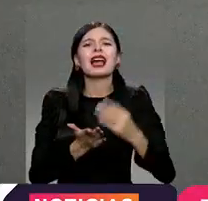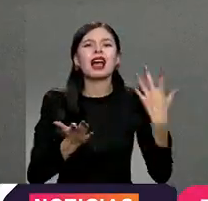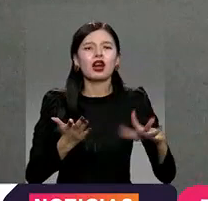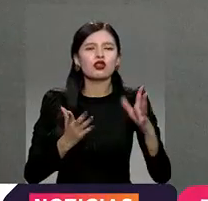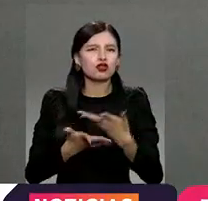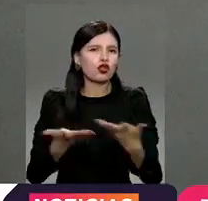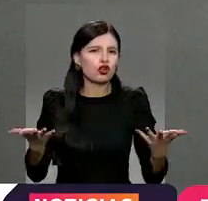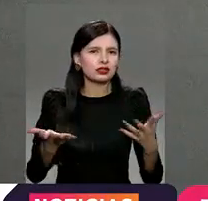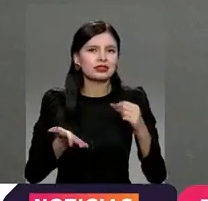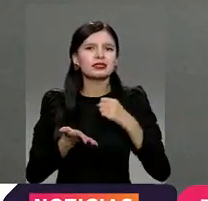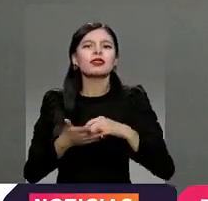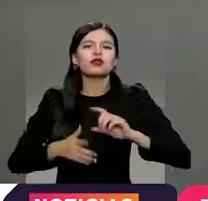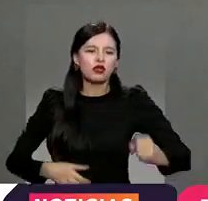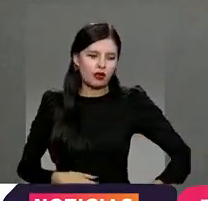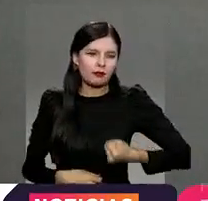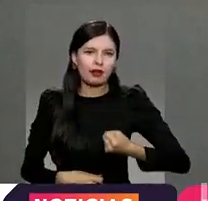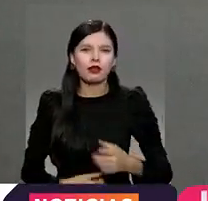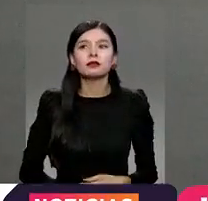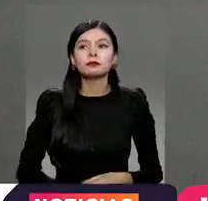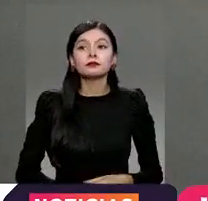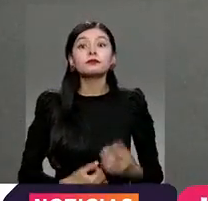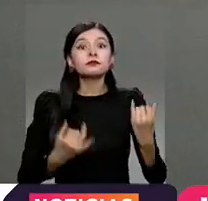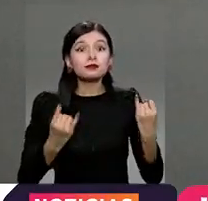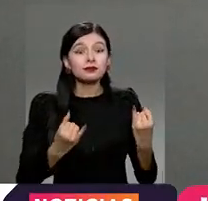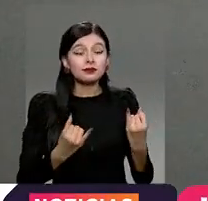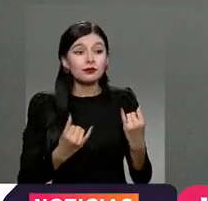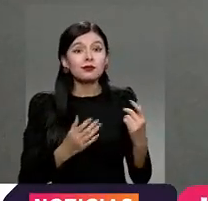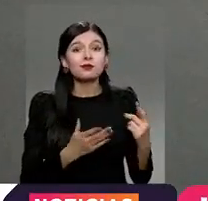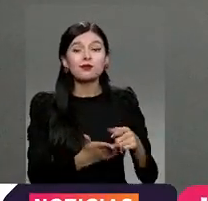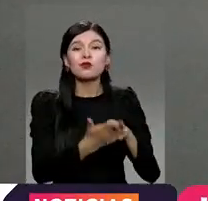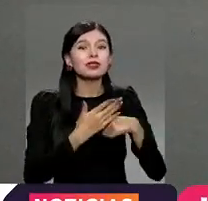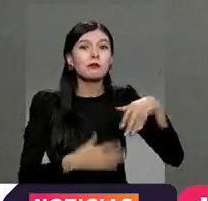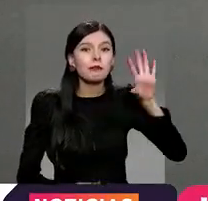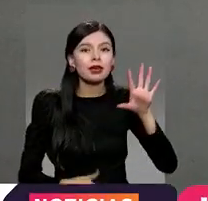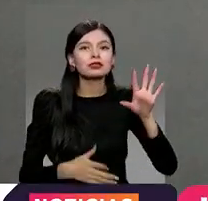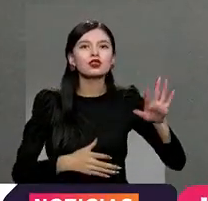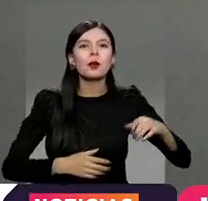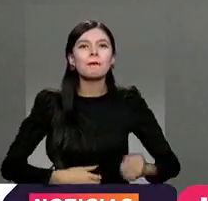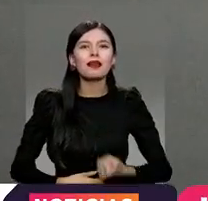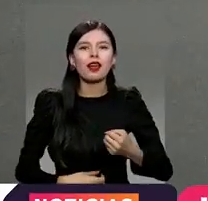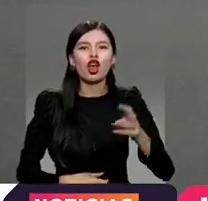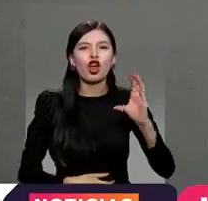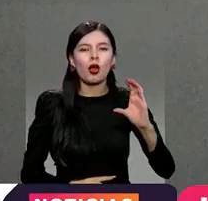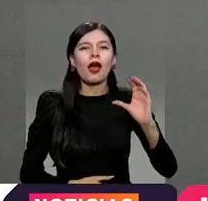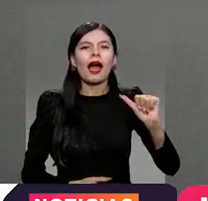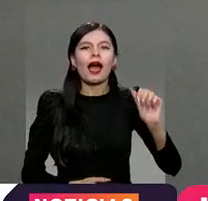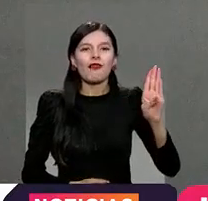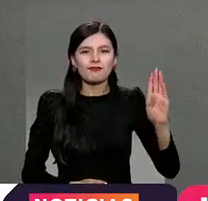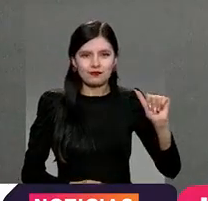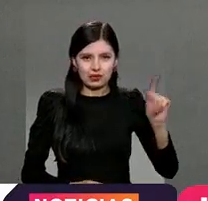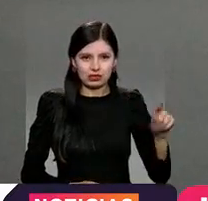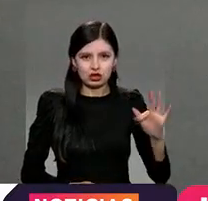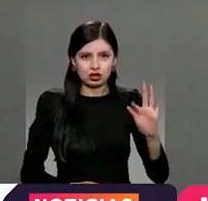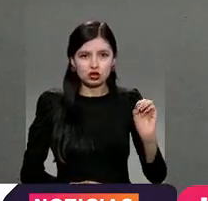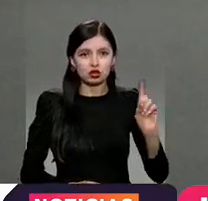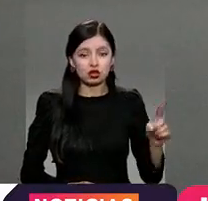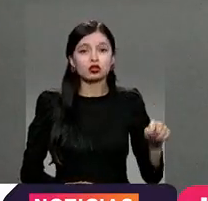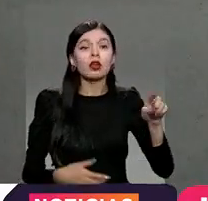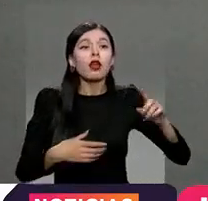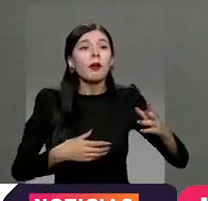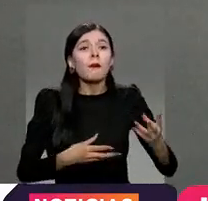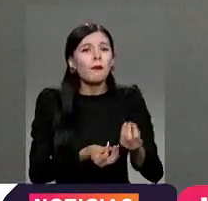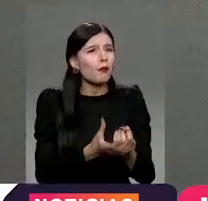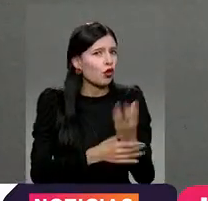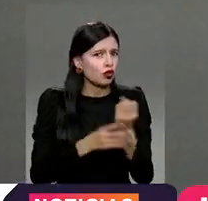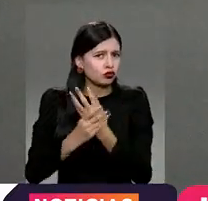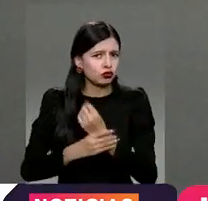50%. El mejor ejemplo lo podemos ver hoy en Corabastos, el mercado más grande de Colombia, donde productos de la canasta básica